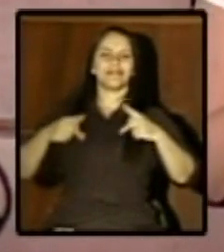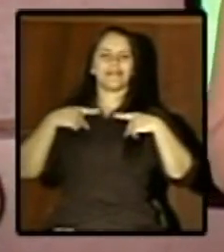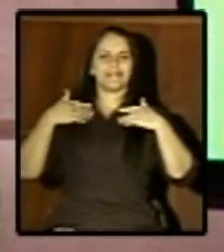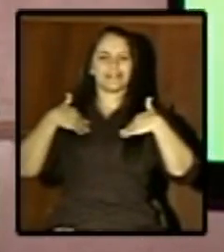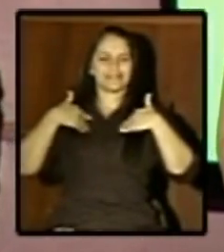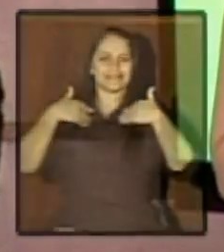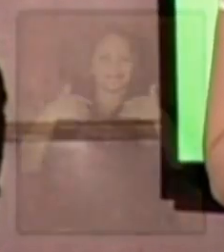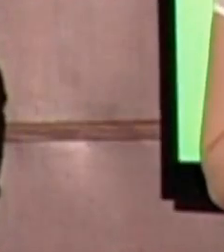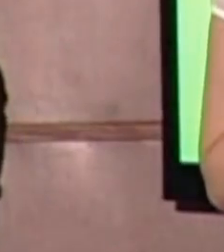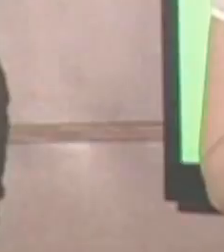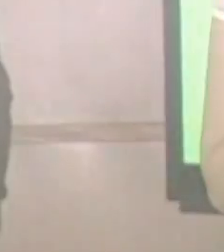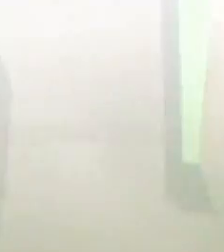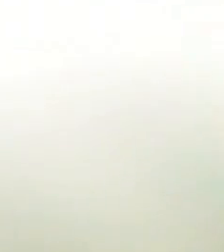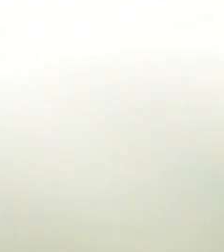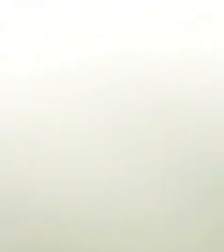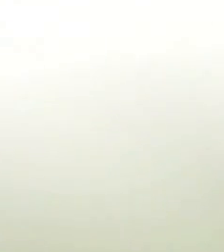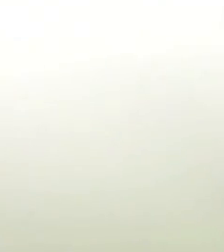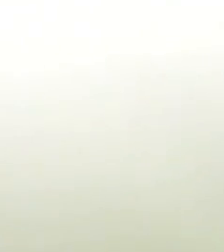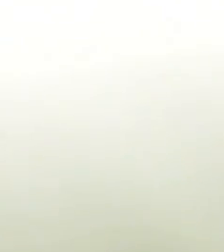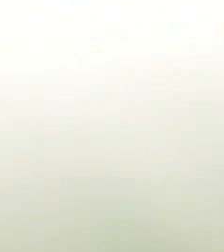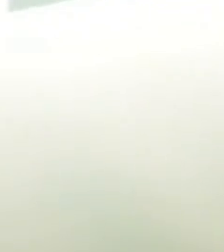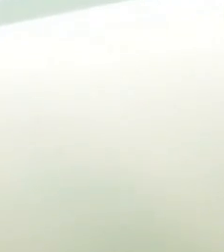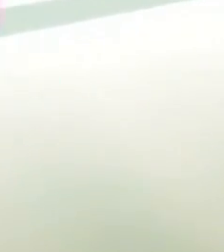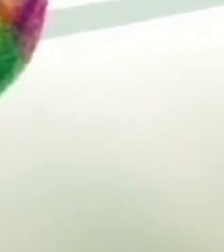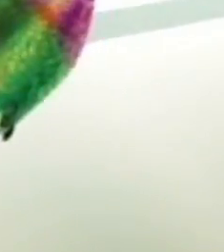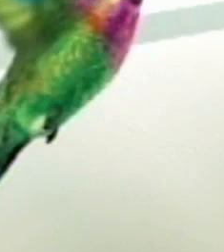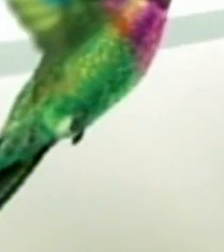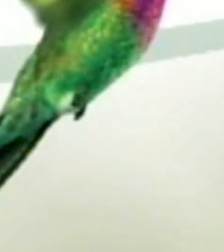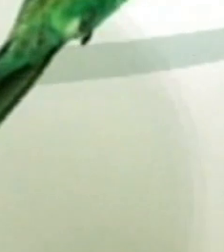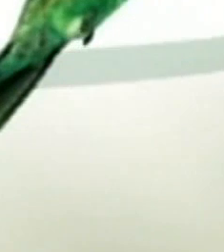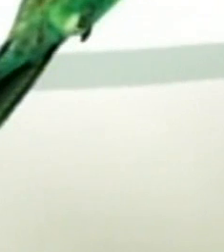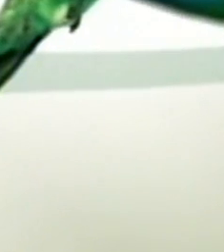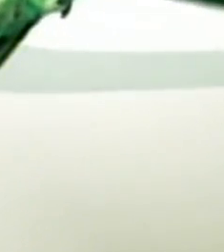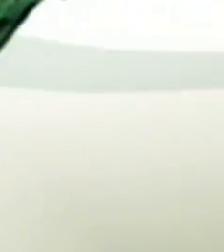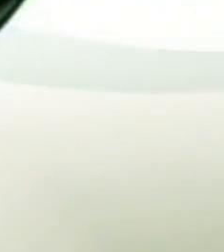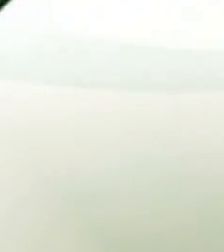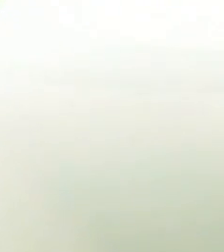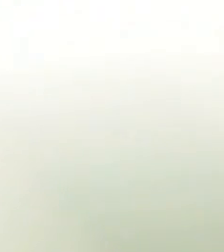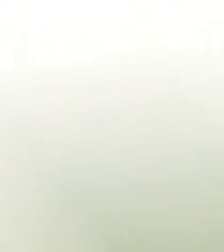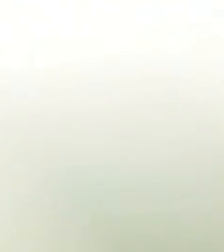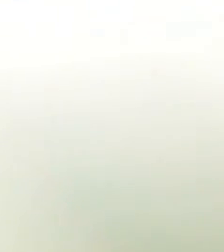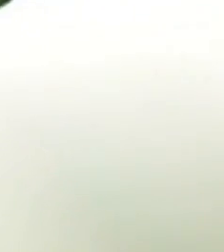Muchas gracias por su asistencia y muchas gracias a nuestros televidentes por seguirnos con estos programas de A Nuestra Salud.